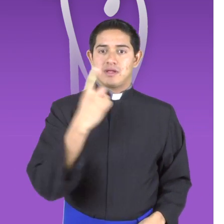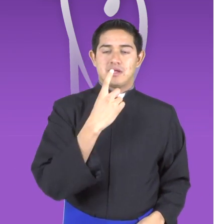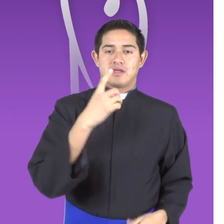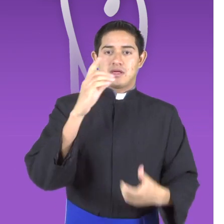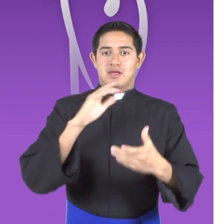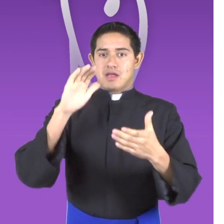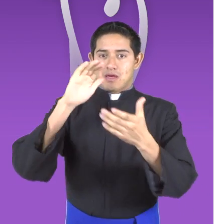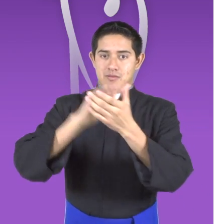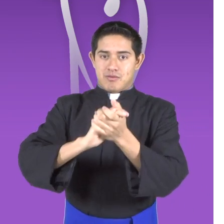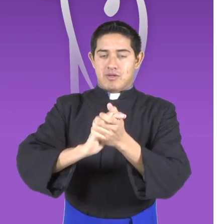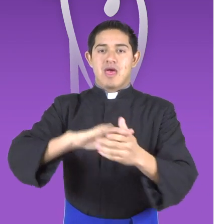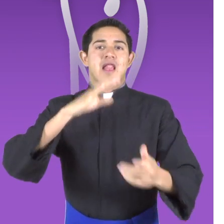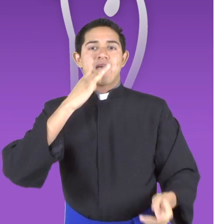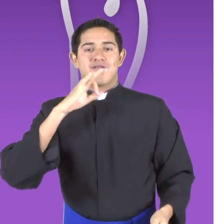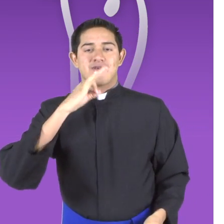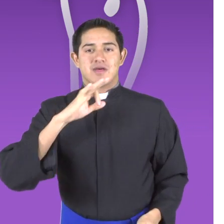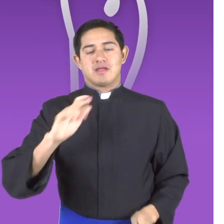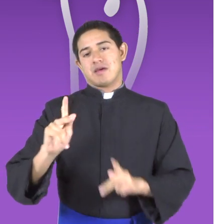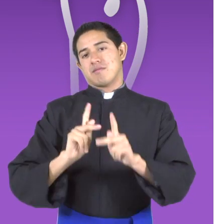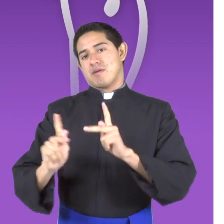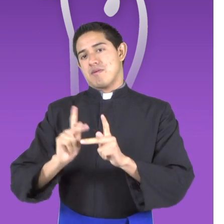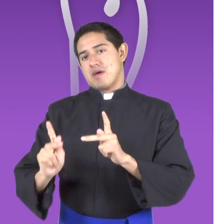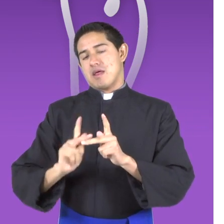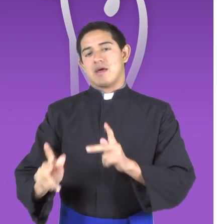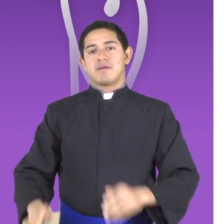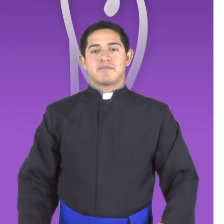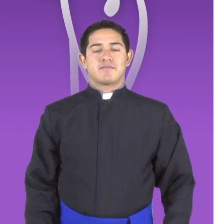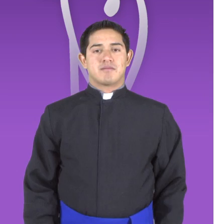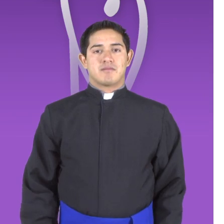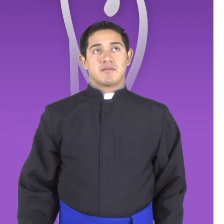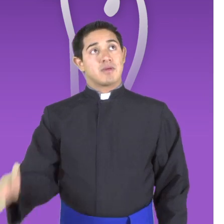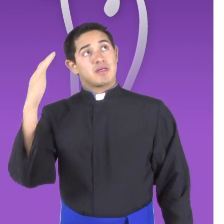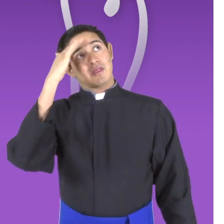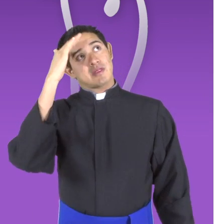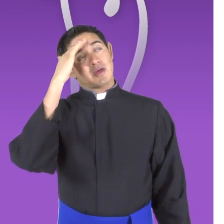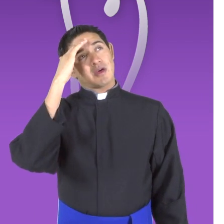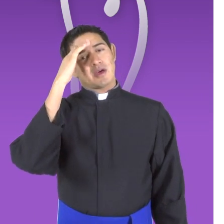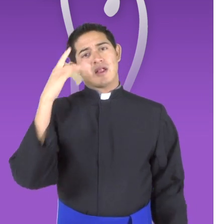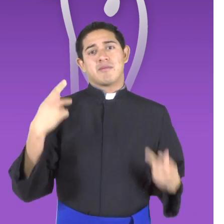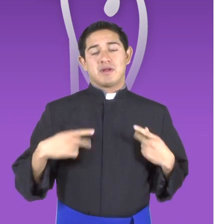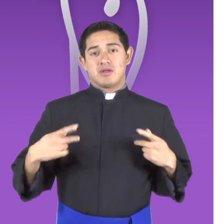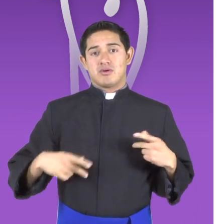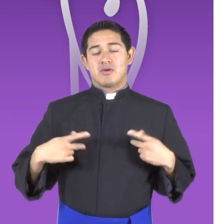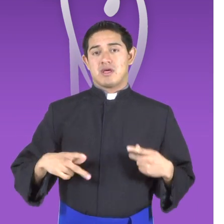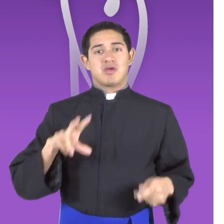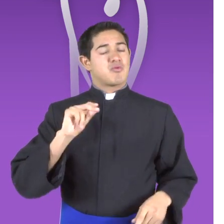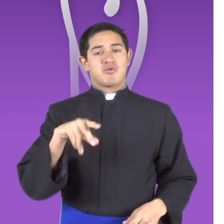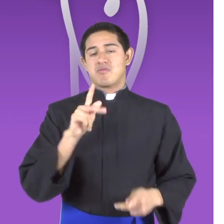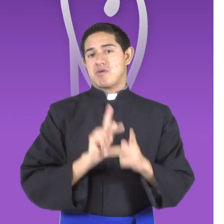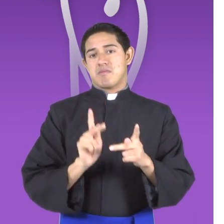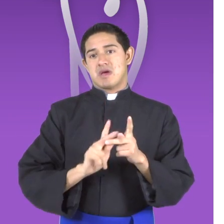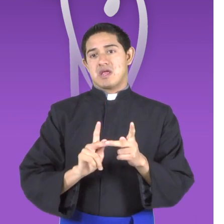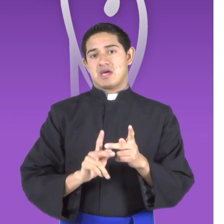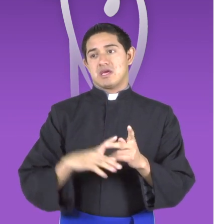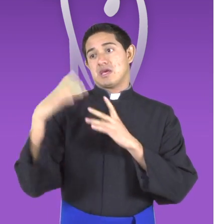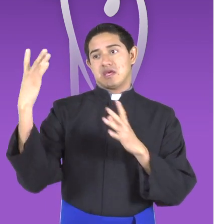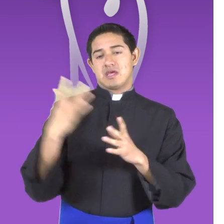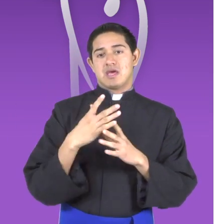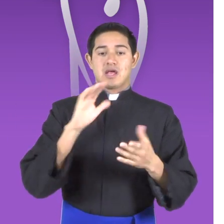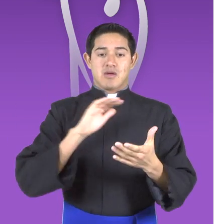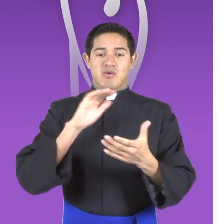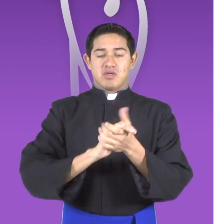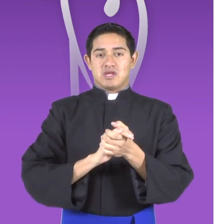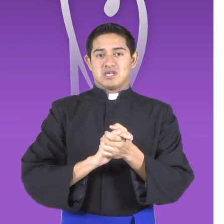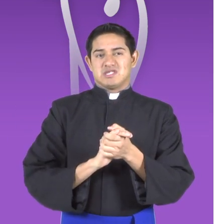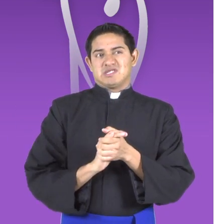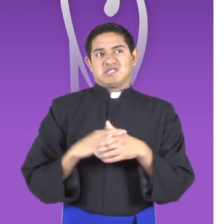momento que es la boda o que es la fiesta que estamos planeando. Imagínate que aquel que no se haya preparado y que llega a la boda, obviamente va